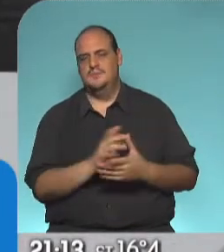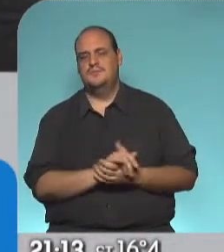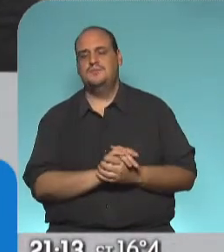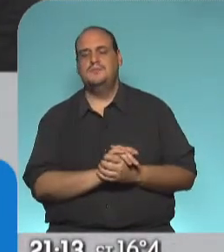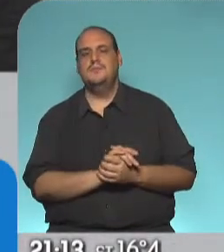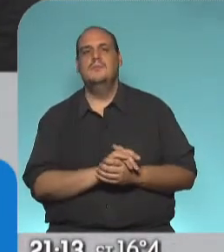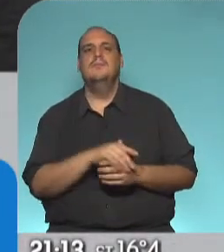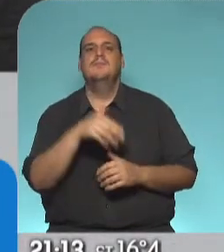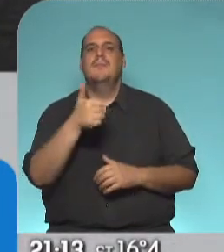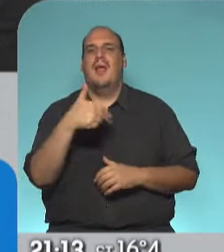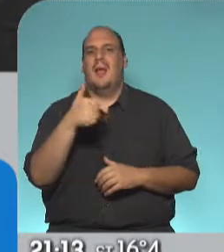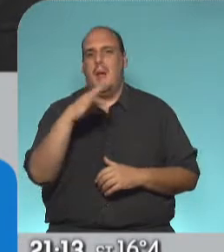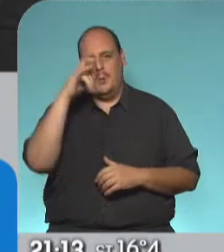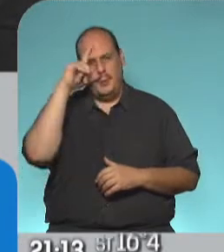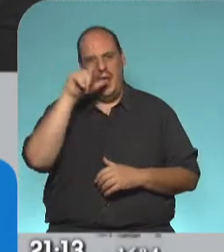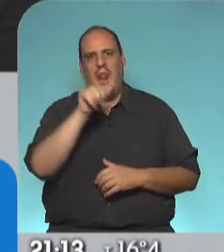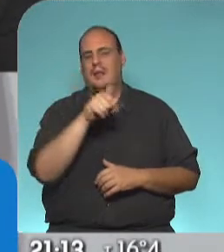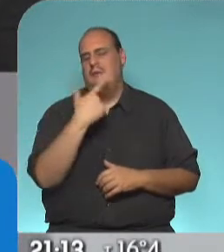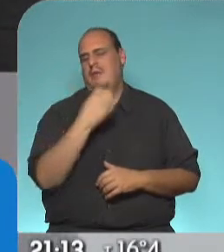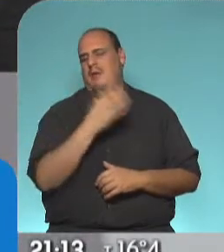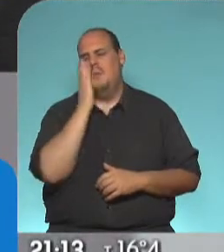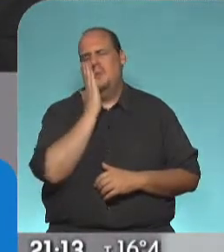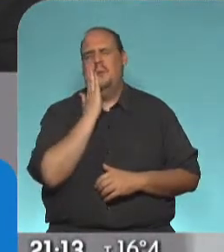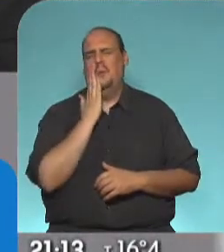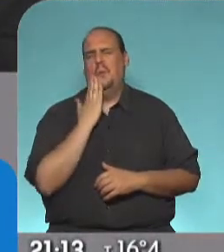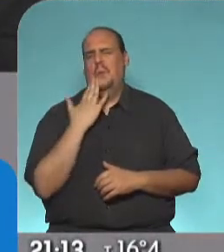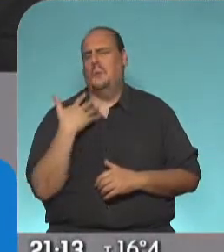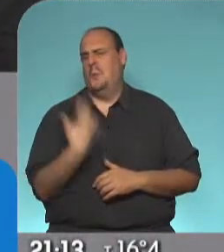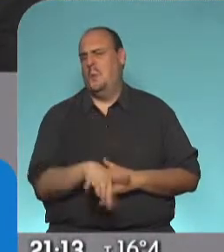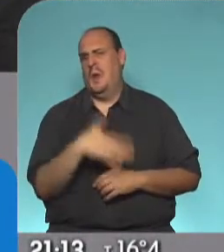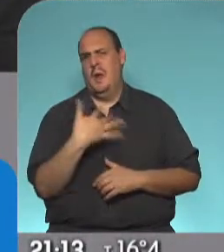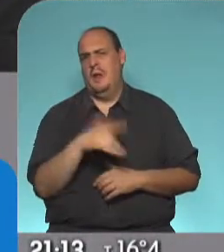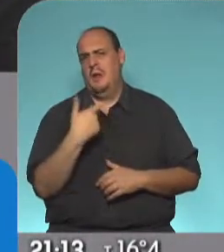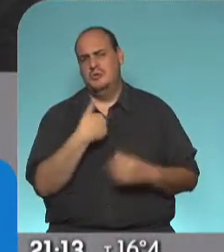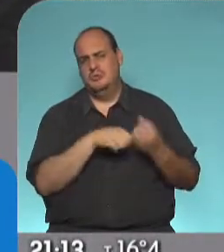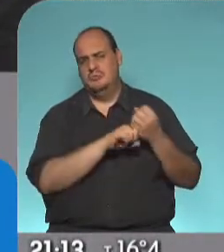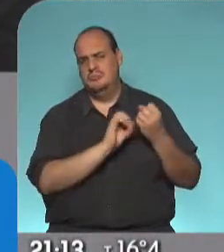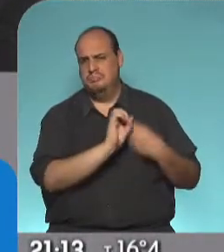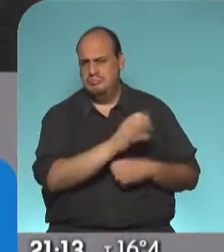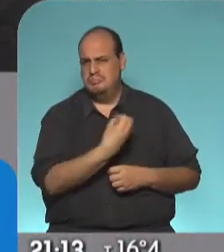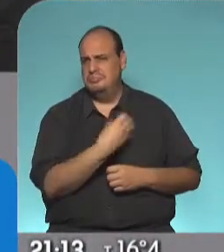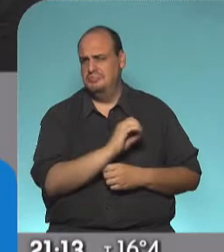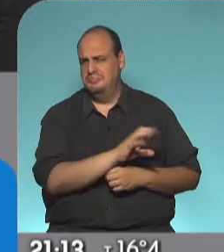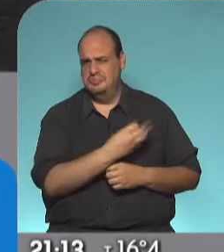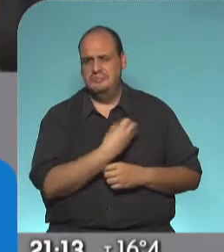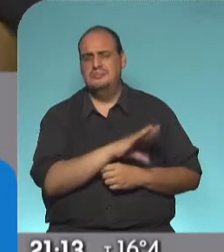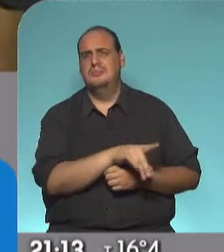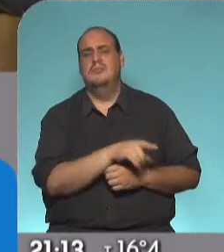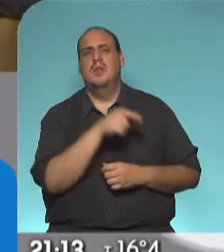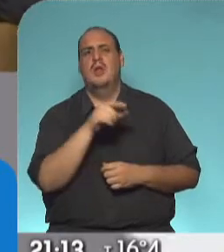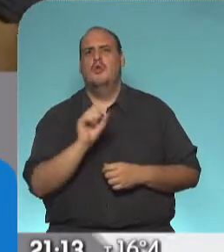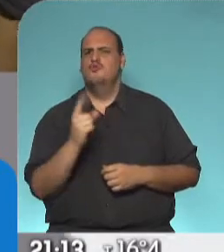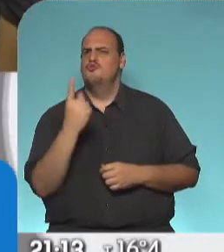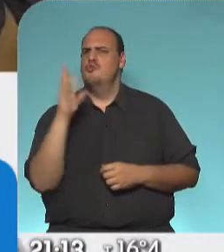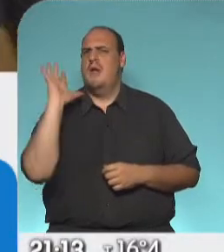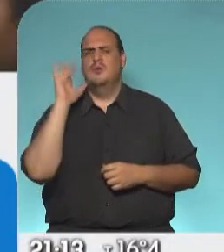Y Anabela, que es la verdad que es un amor, con la cual yo hablaba, pero te digo la verdad, una sola vez me crucé, una vez